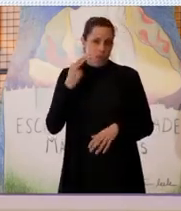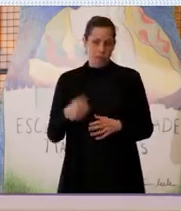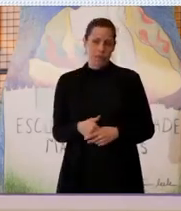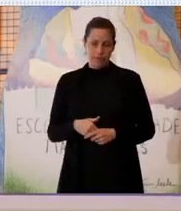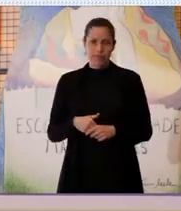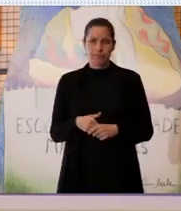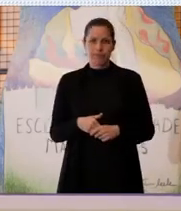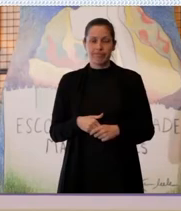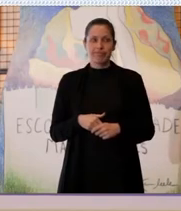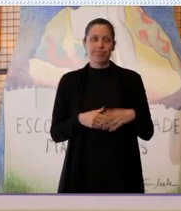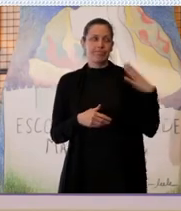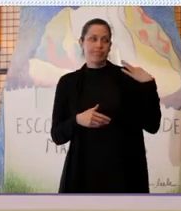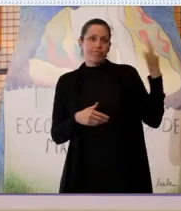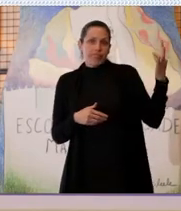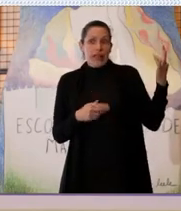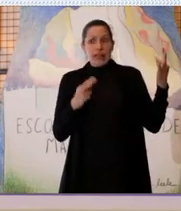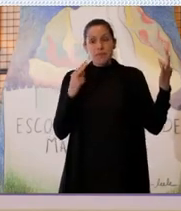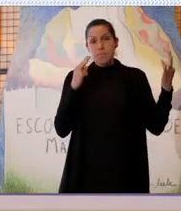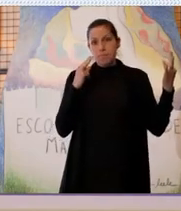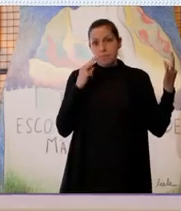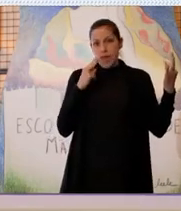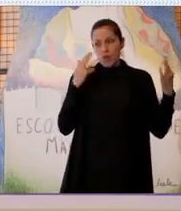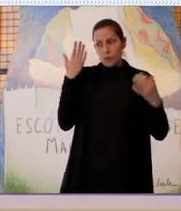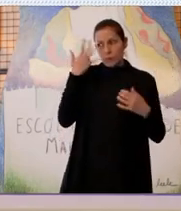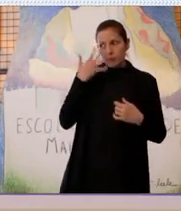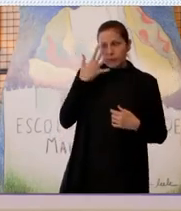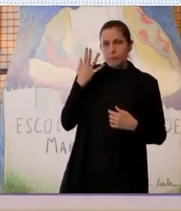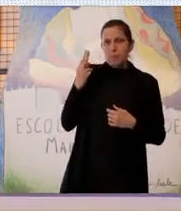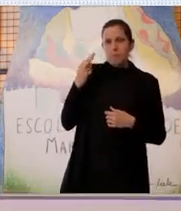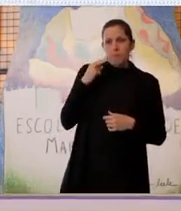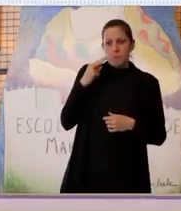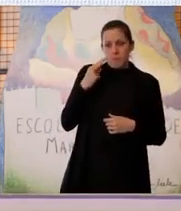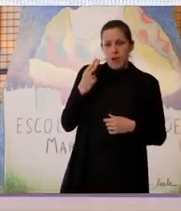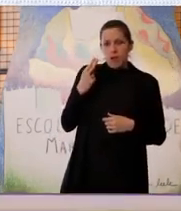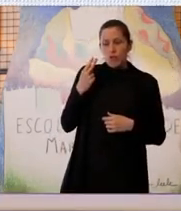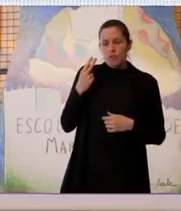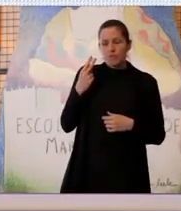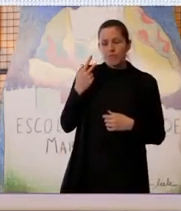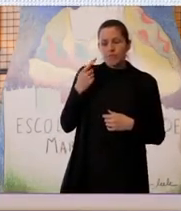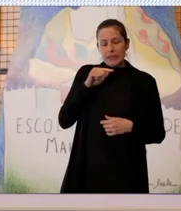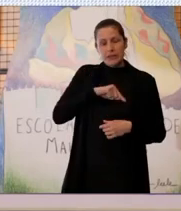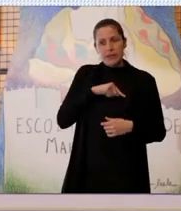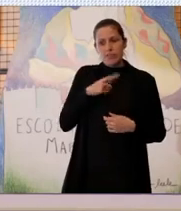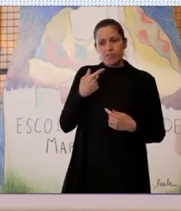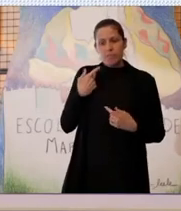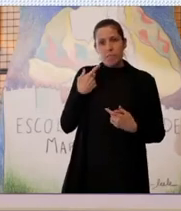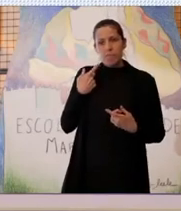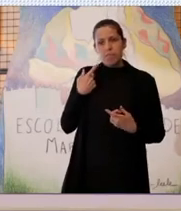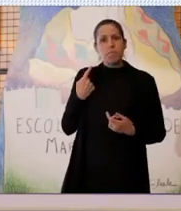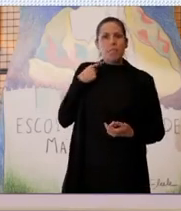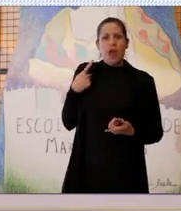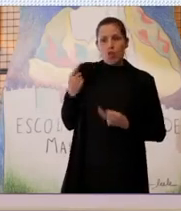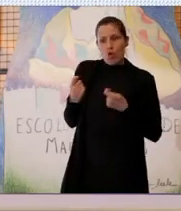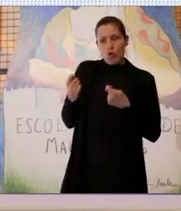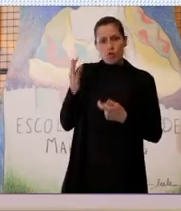Y entonces empezamos a empiezan a tener la percepción de pérdida de control de las mujeres